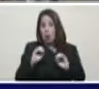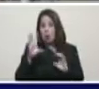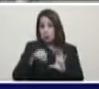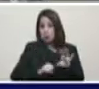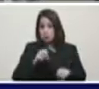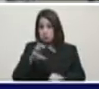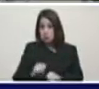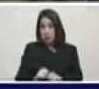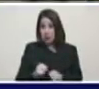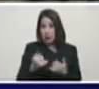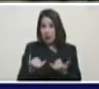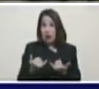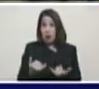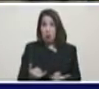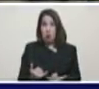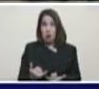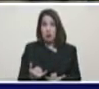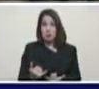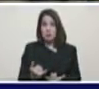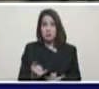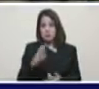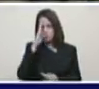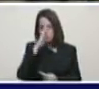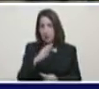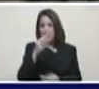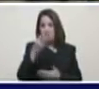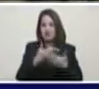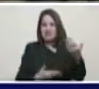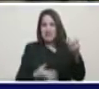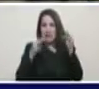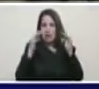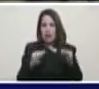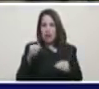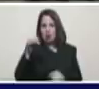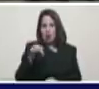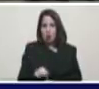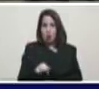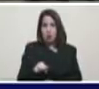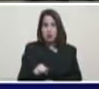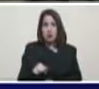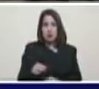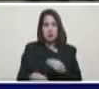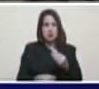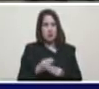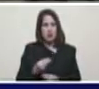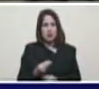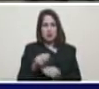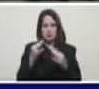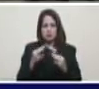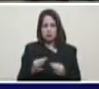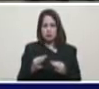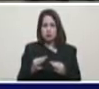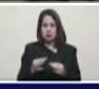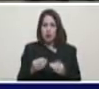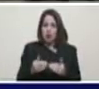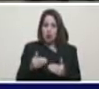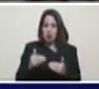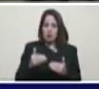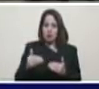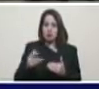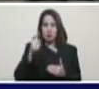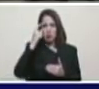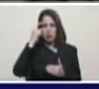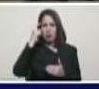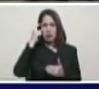al día de hoy saldrá en gaceta oficial mañana para hacerse efectivo dentro de los factores de corrección del